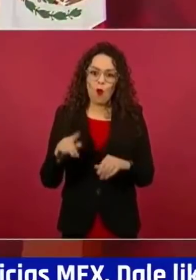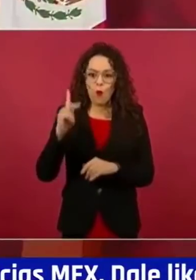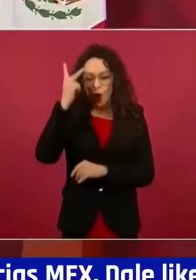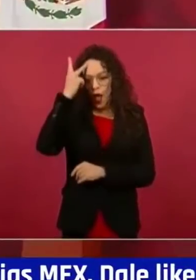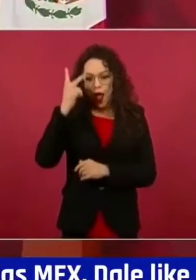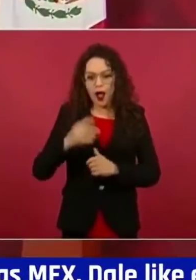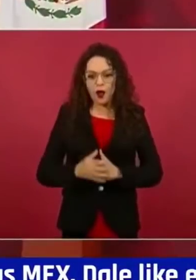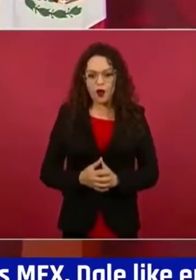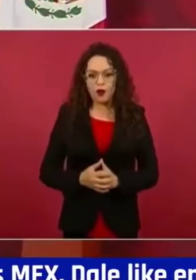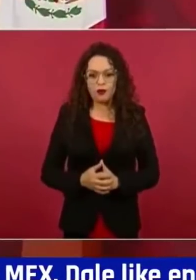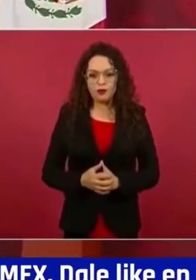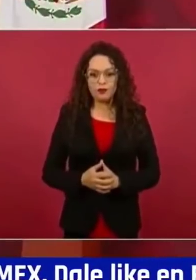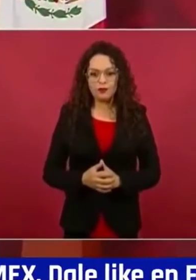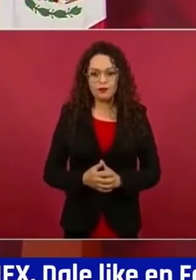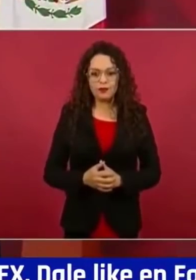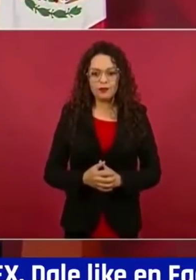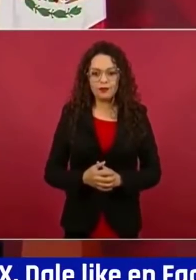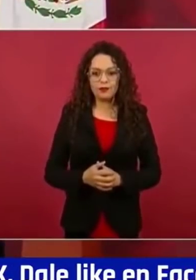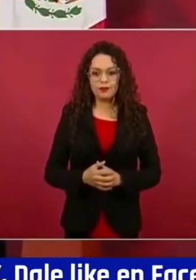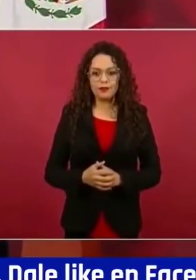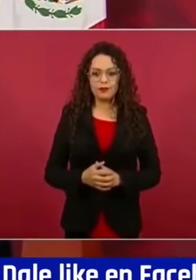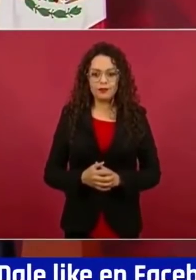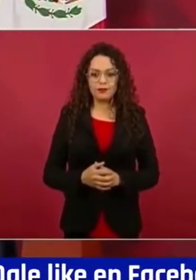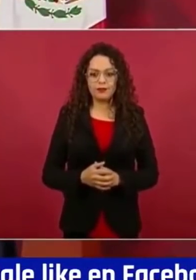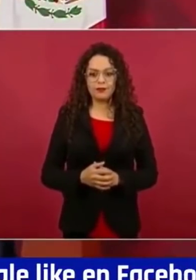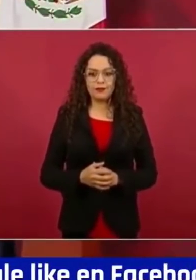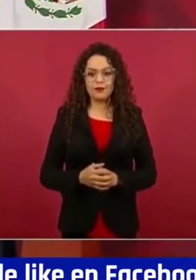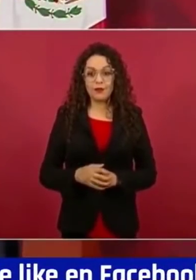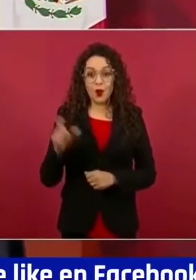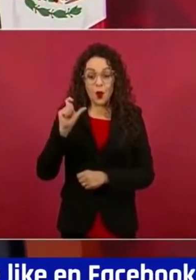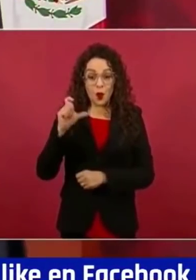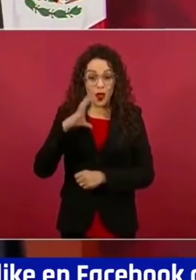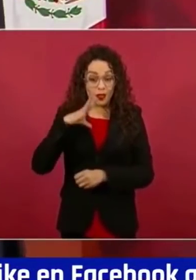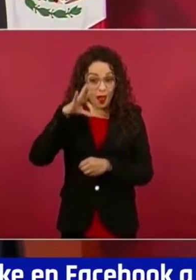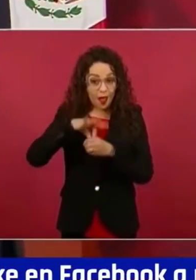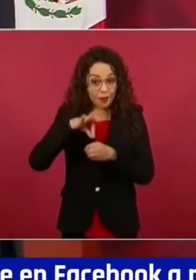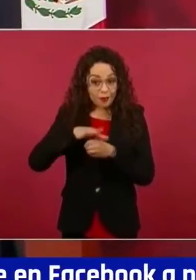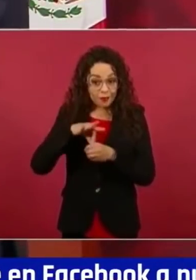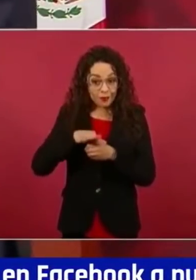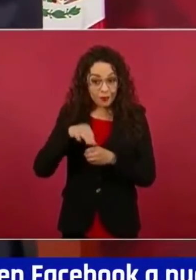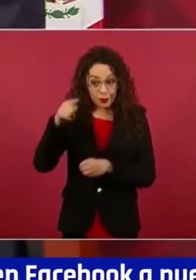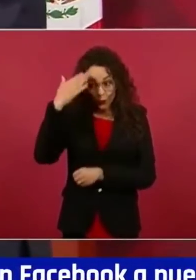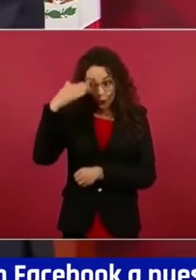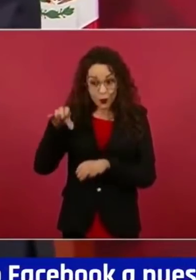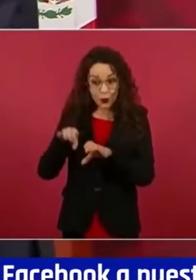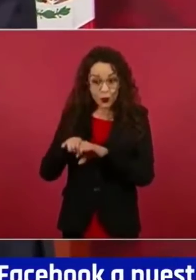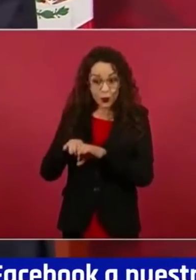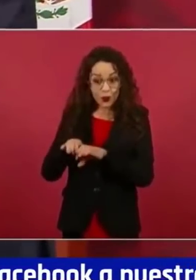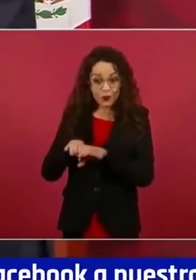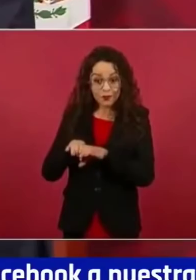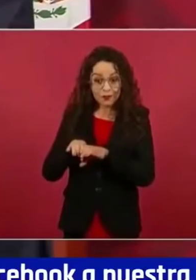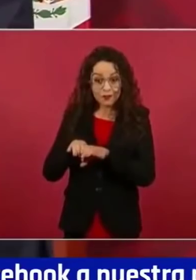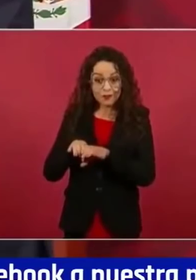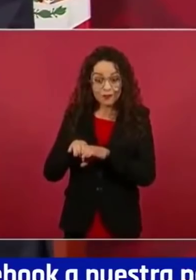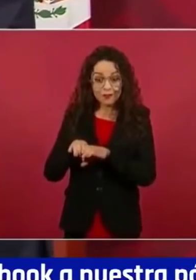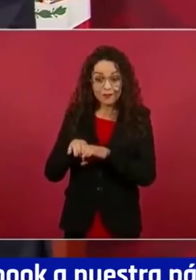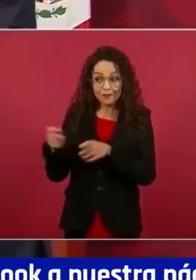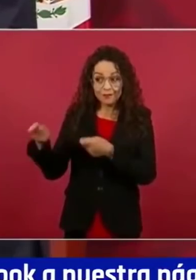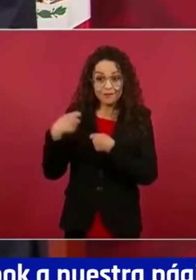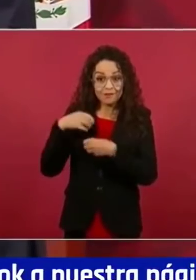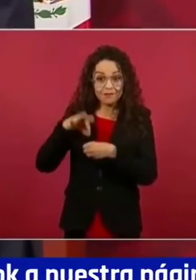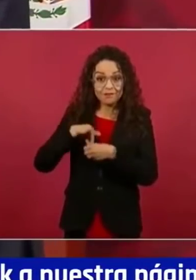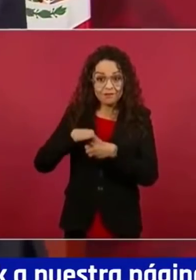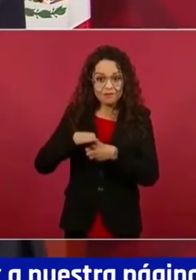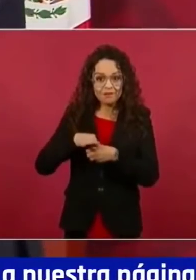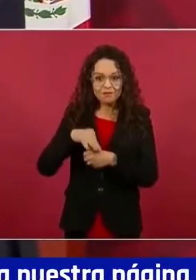costo de más de 122 millones de pesos, exactamente 122 millones